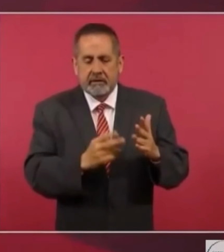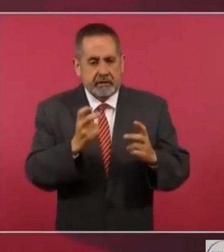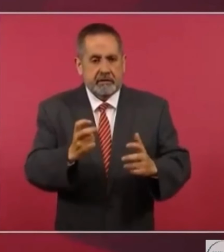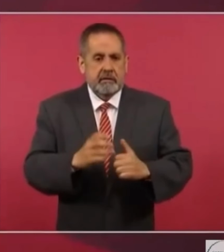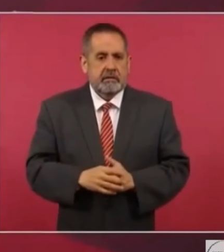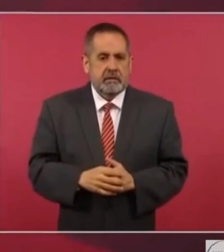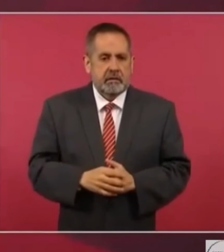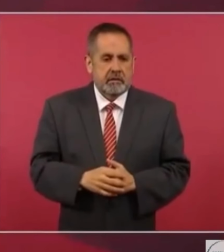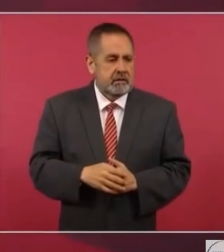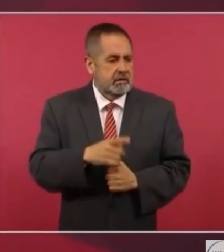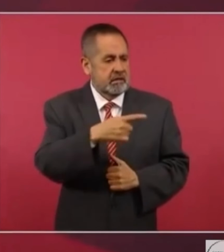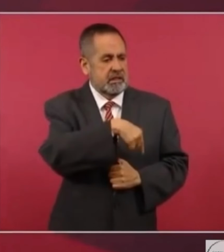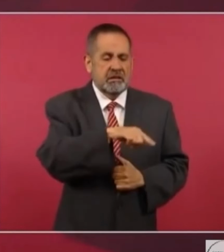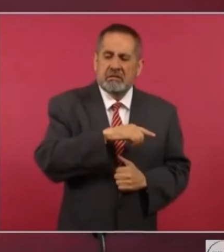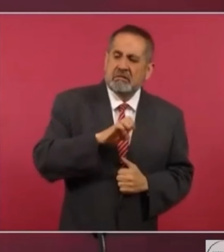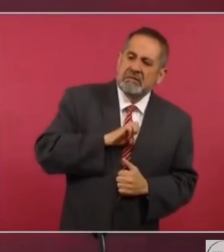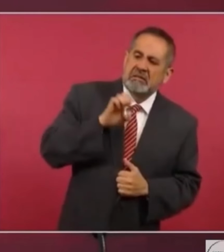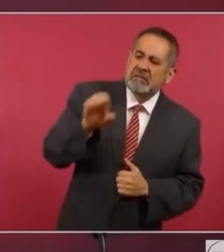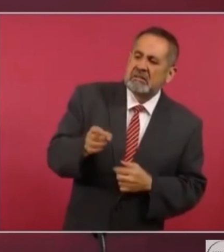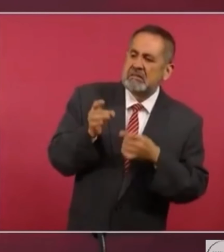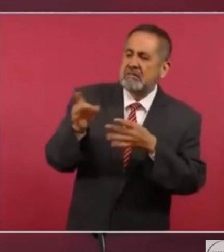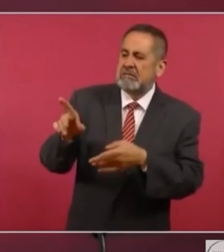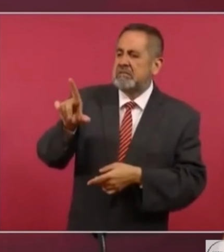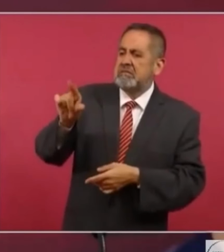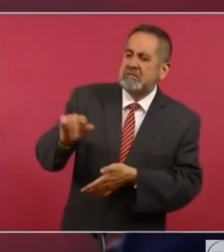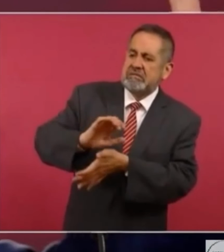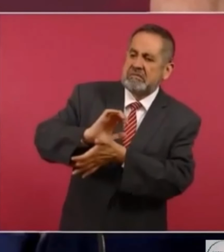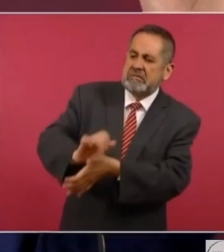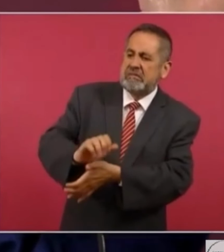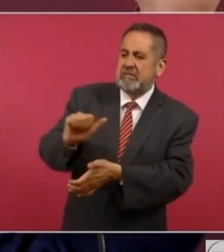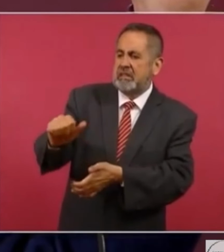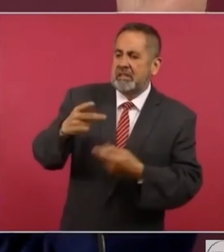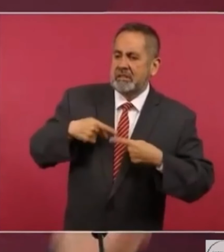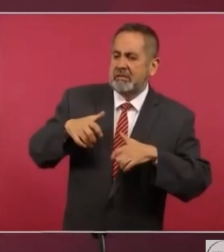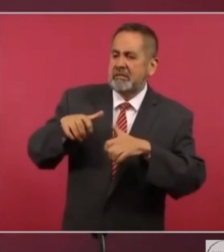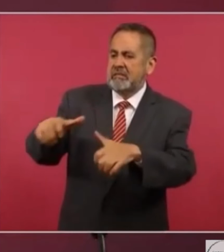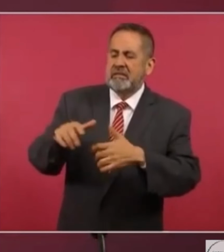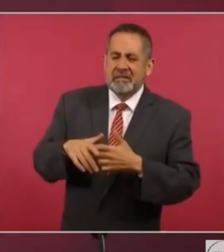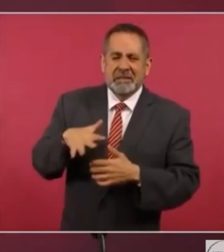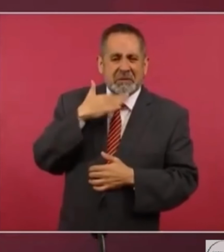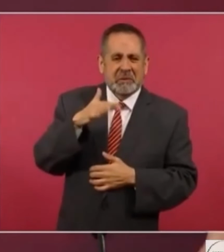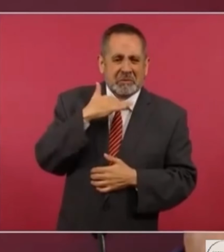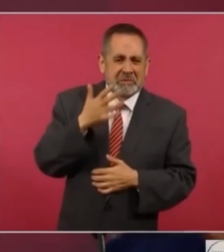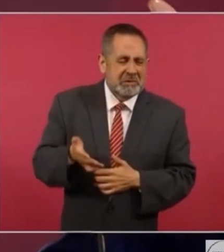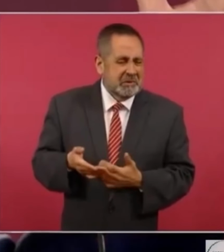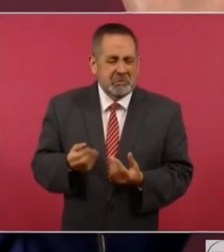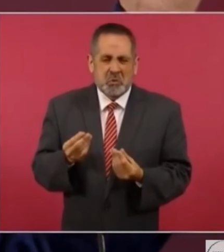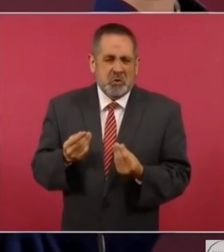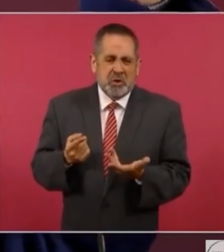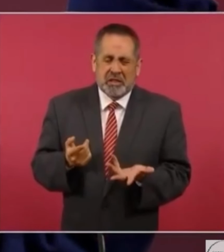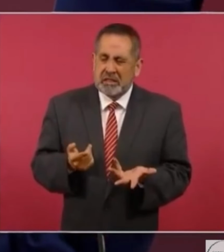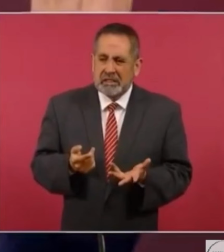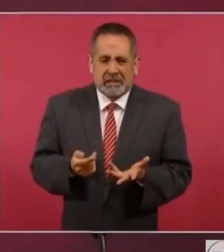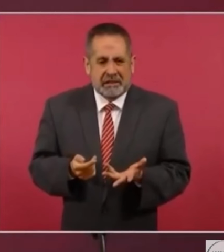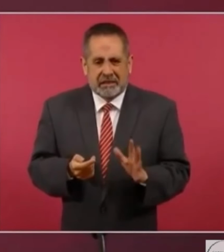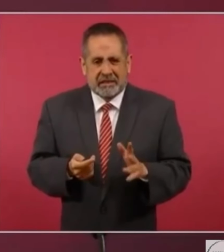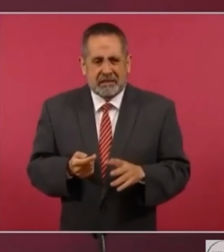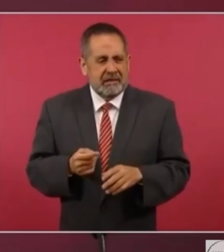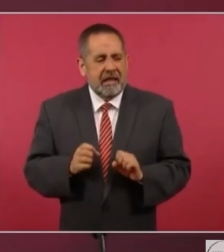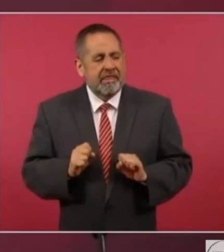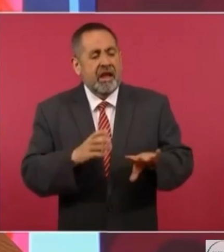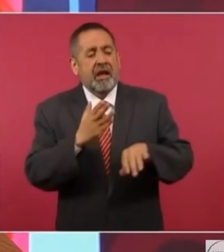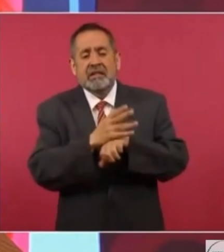El oprobio, los agravios al pueblo, la corrupción, la